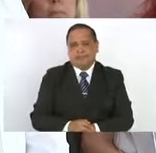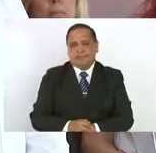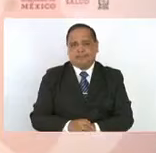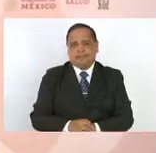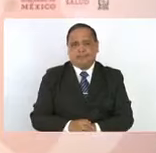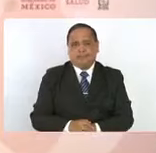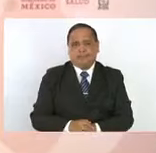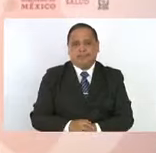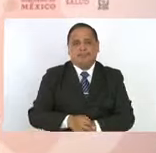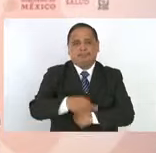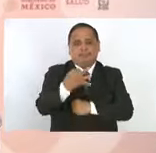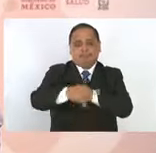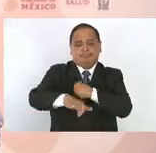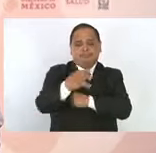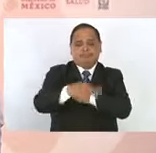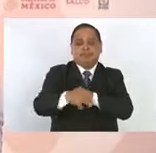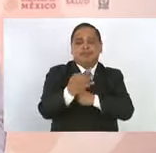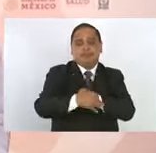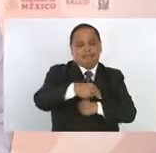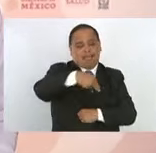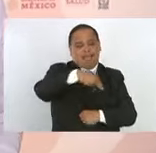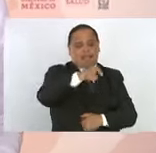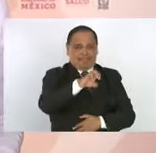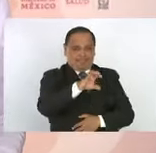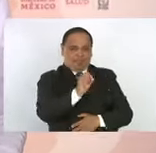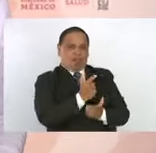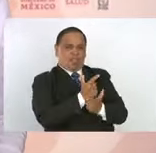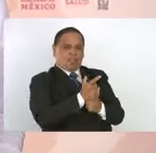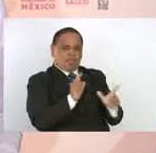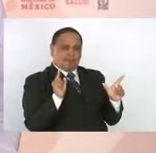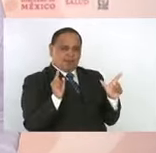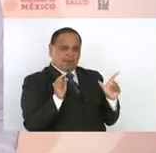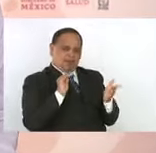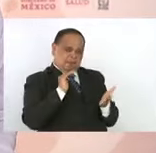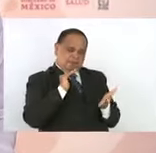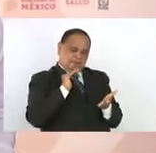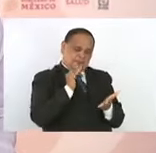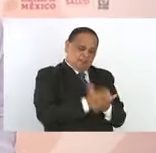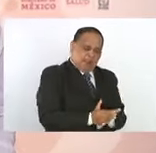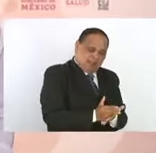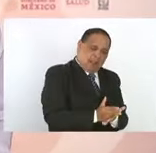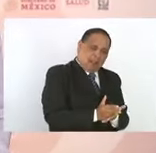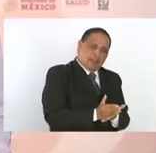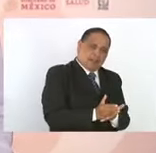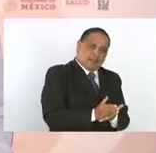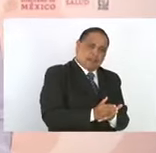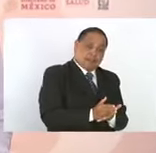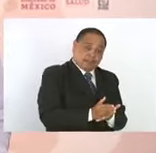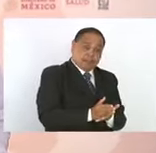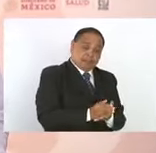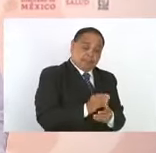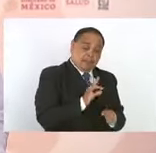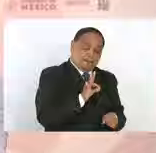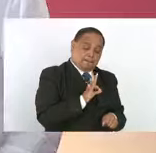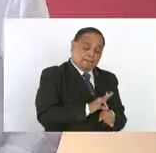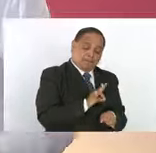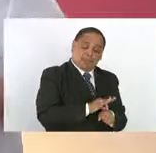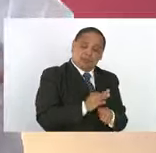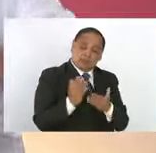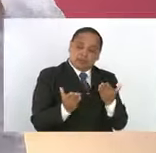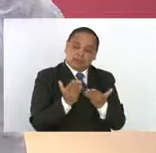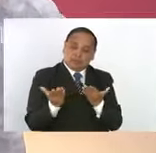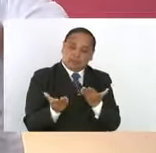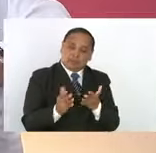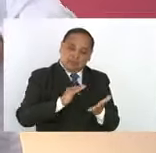Mientras los neoliberales estaban impidiendo que se formaran médicos,